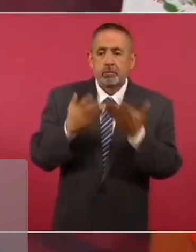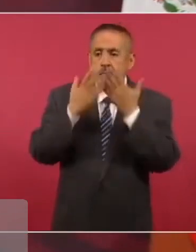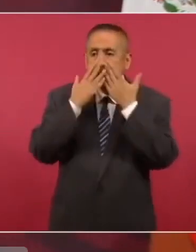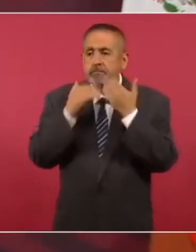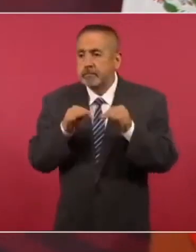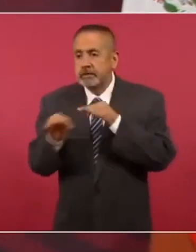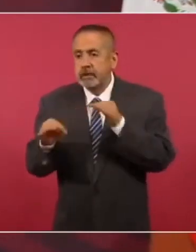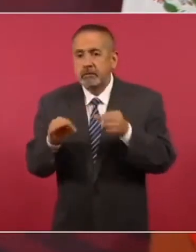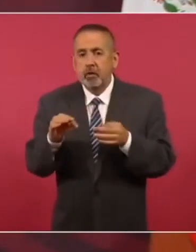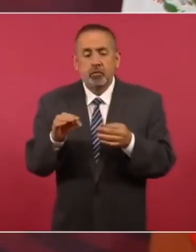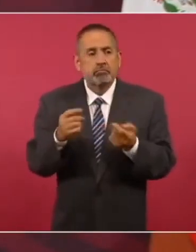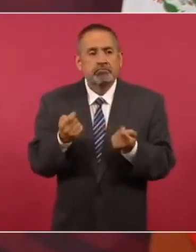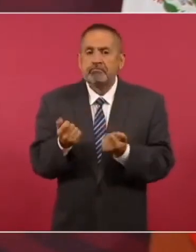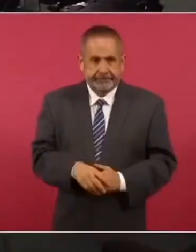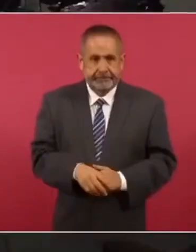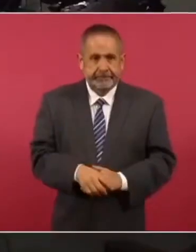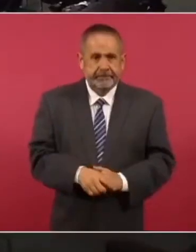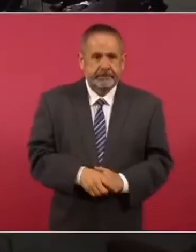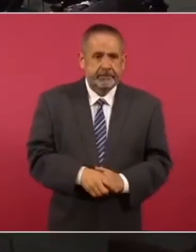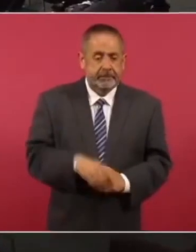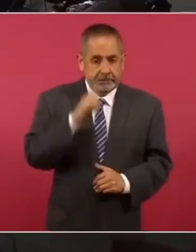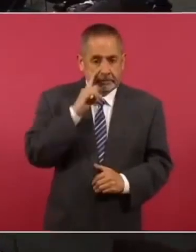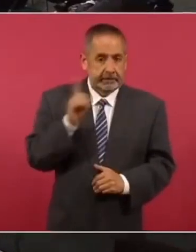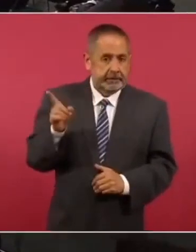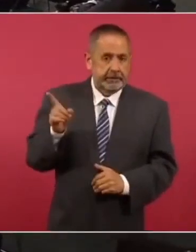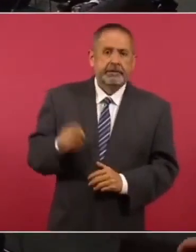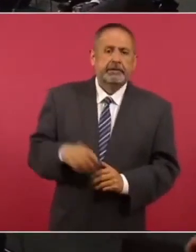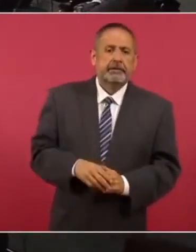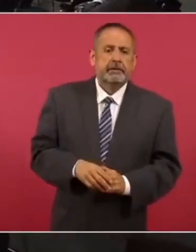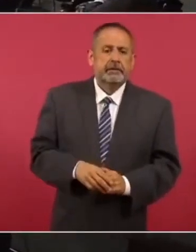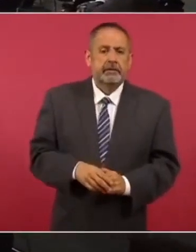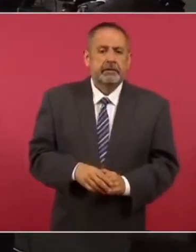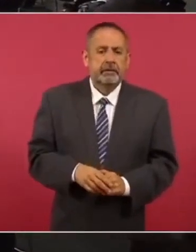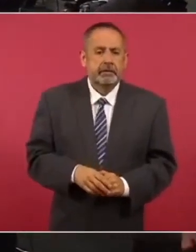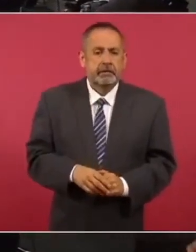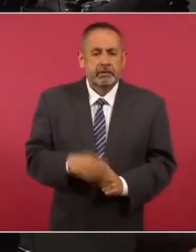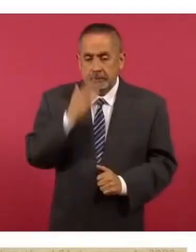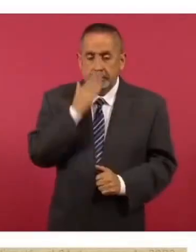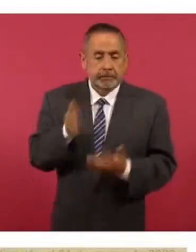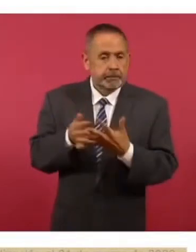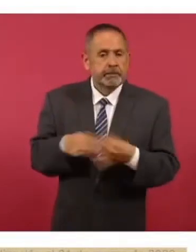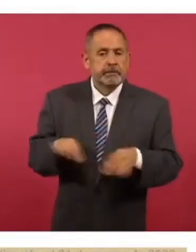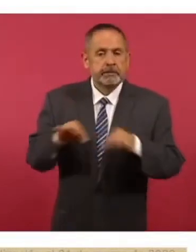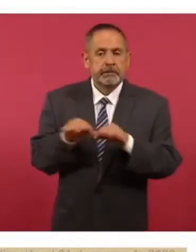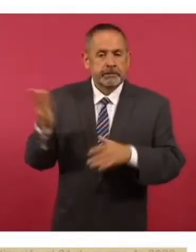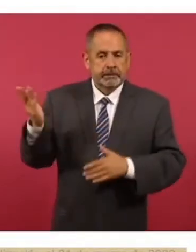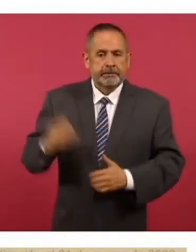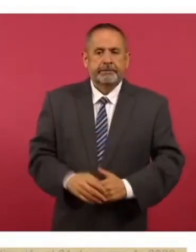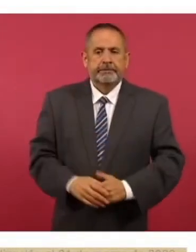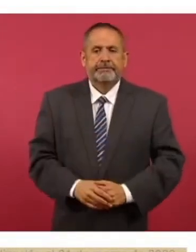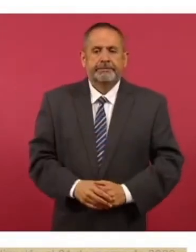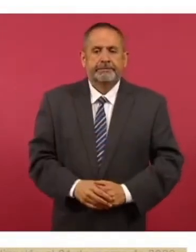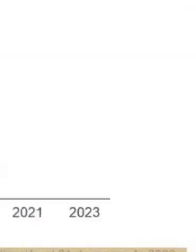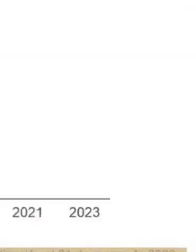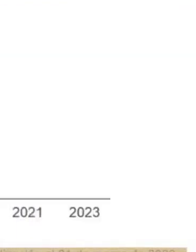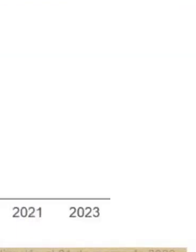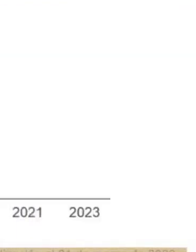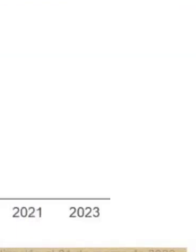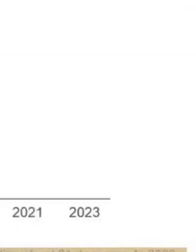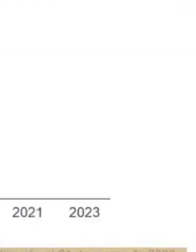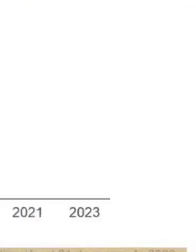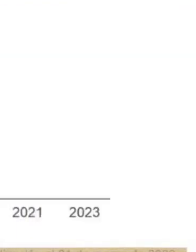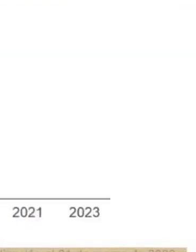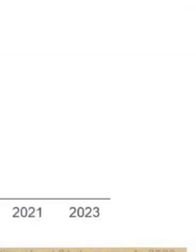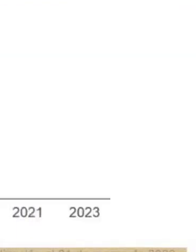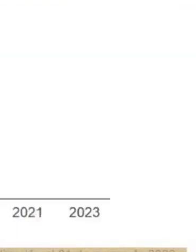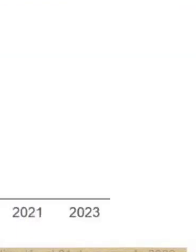desde que se tiene registro. Miren, esto es también importantísimo, récord en cuanto